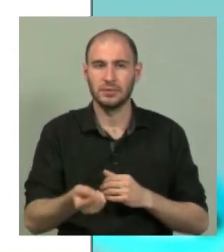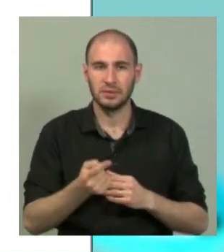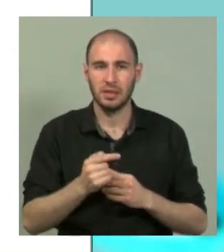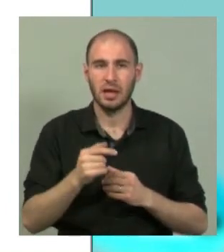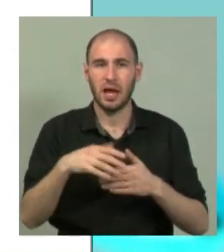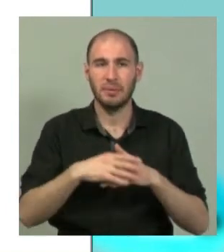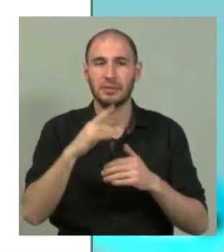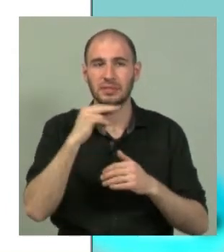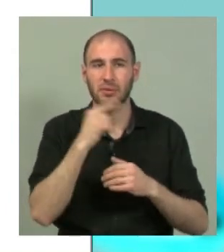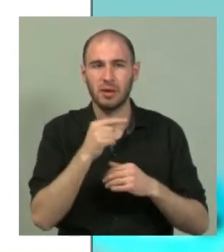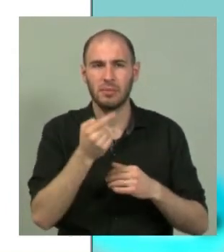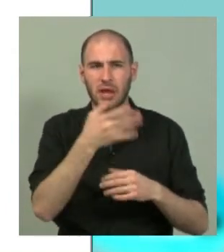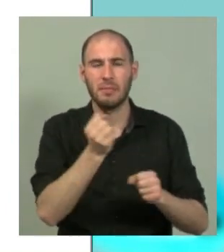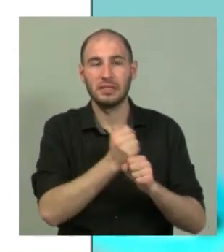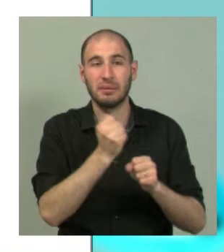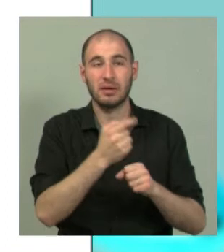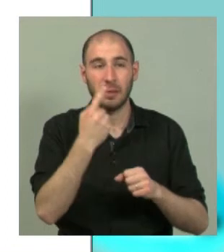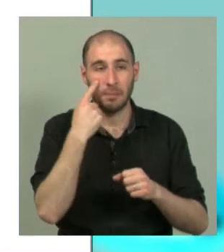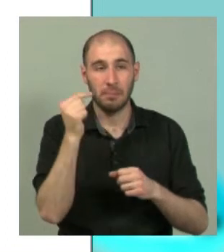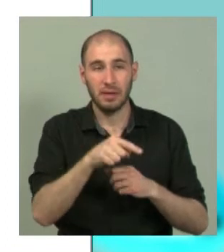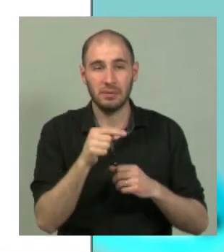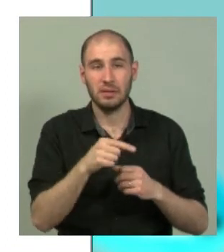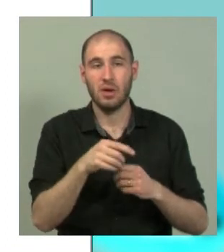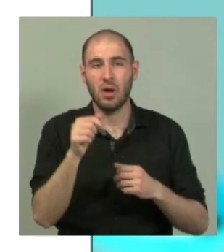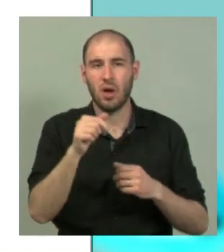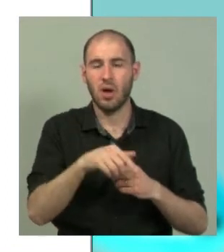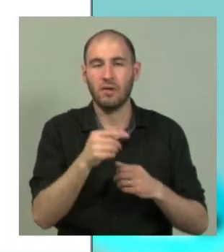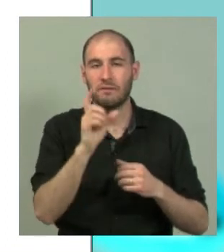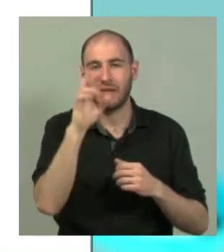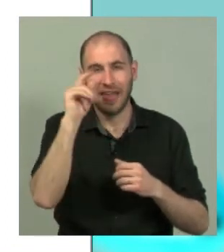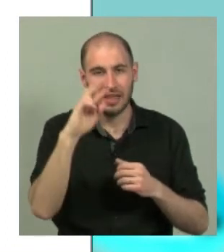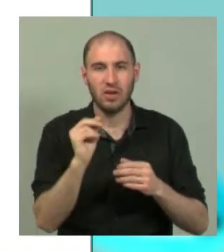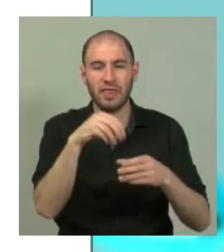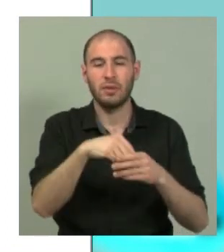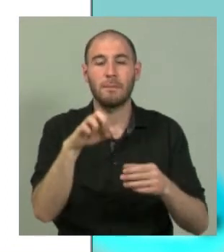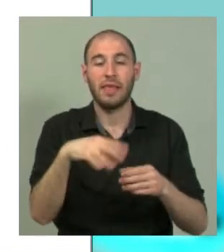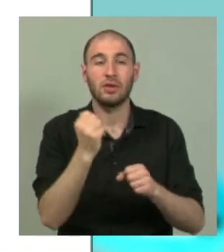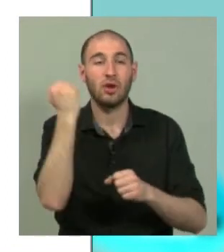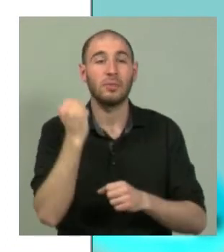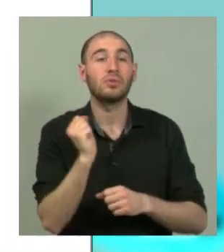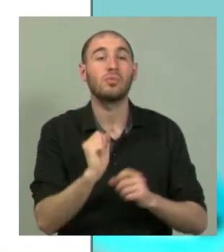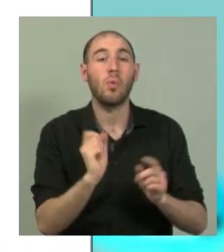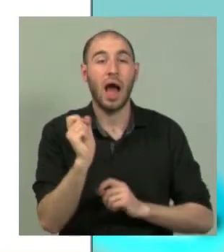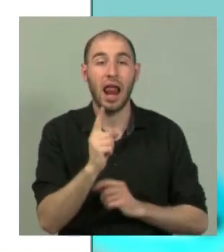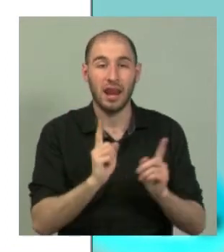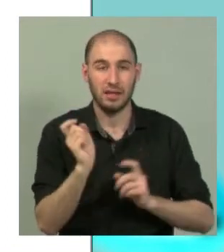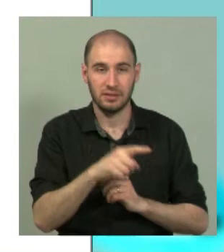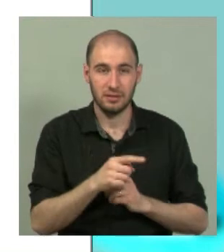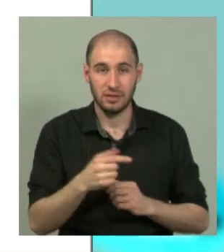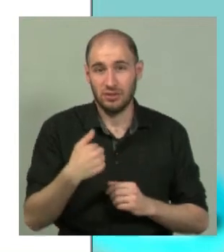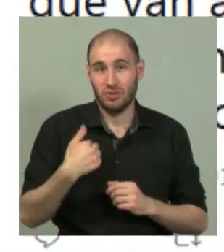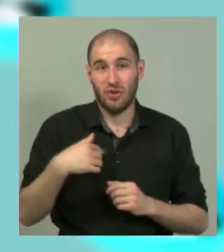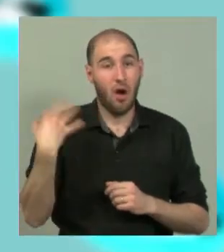al amigo sanjuanino de qué van a vivir los miles de trabajadores que hoy viven de Veladero. ¿Cuál es su plan económico? Nosotros no